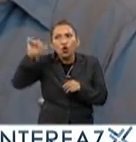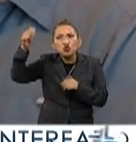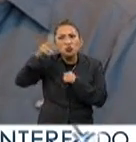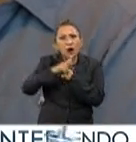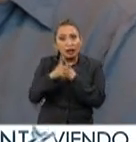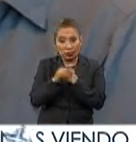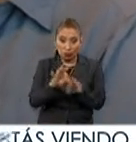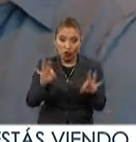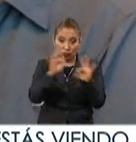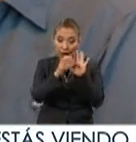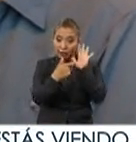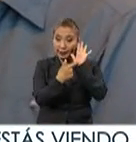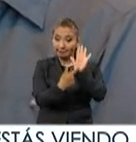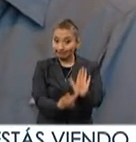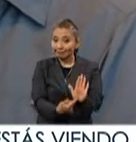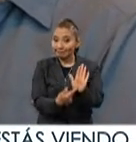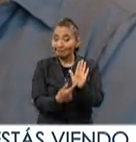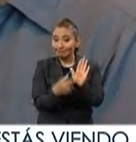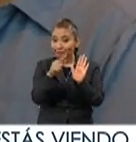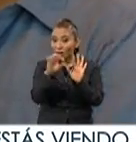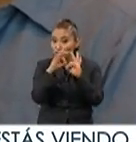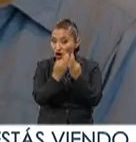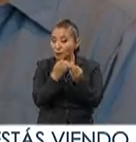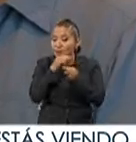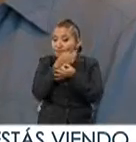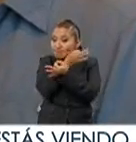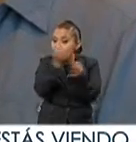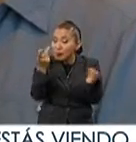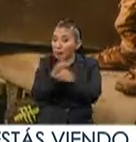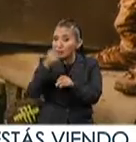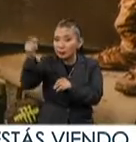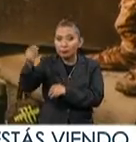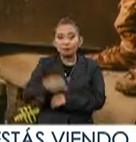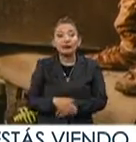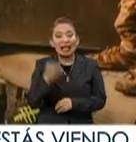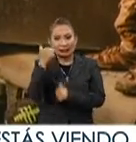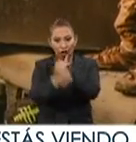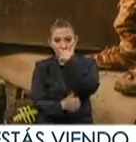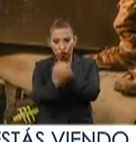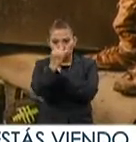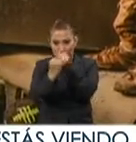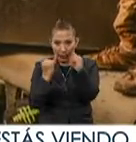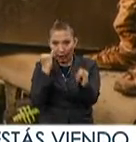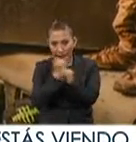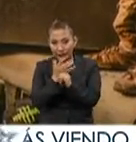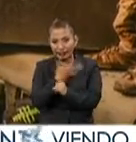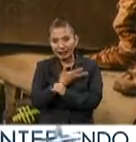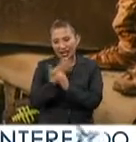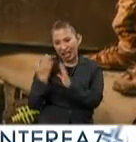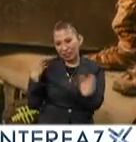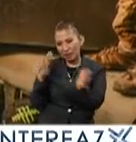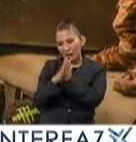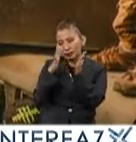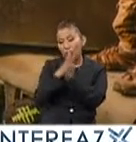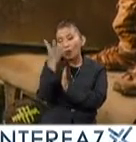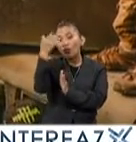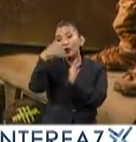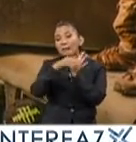Entonces creo que es muy importante esta forma de transmitir lo que sucede. Este concurso internacional contó con la participación